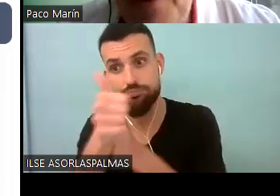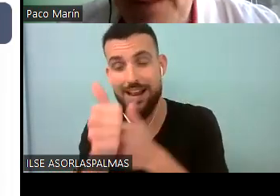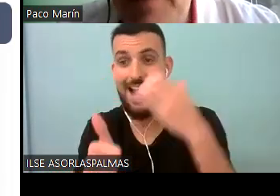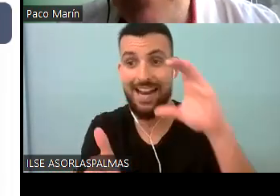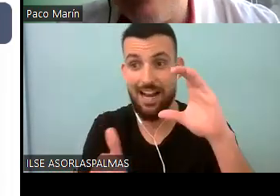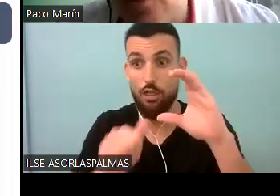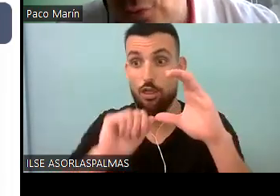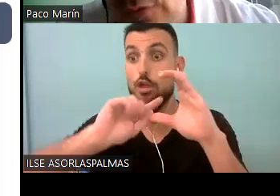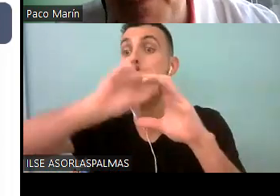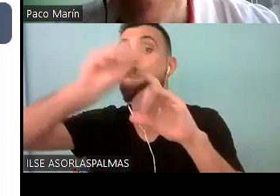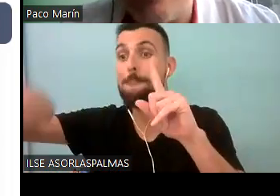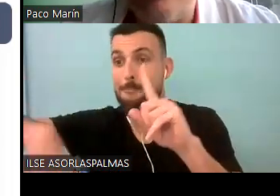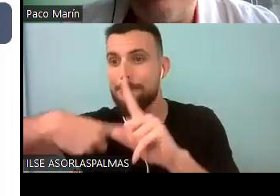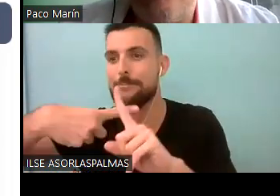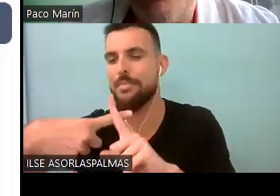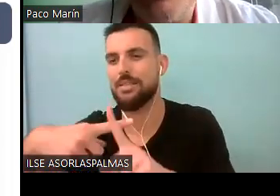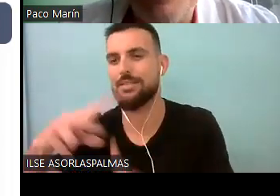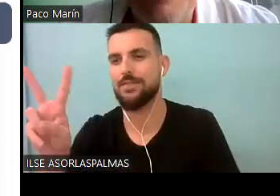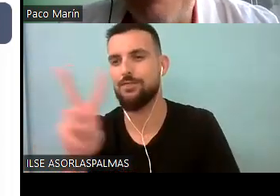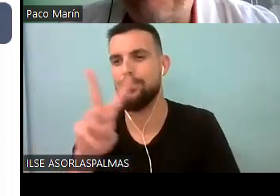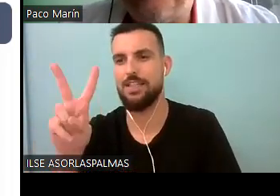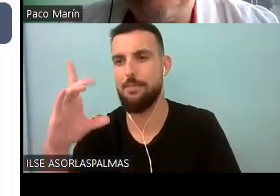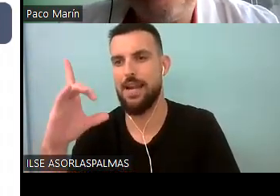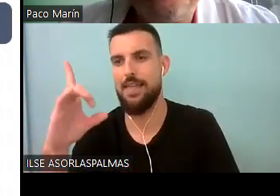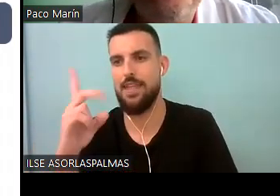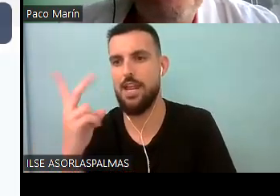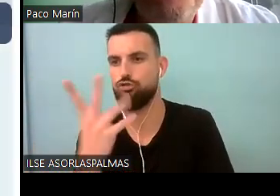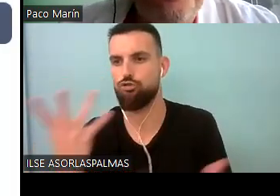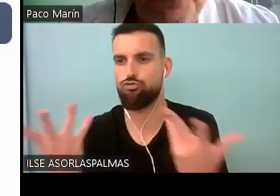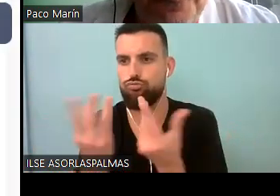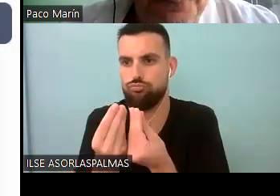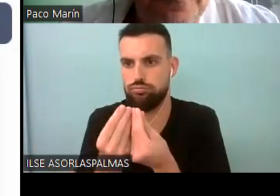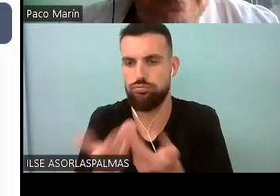ese calcio entre conjuntamente con la vitamina D.